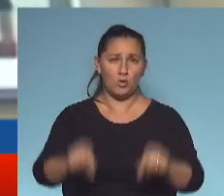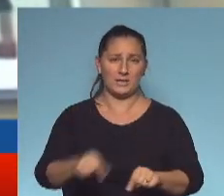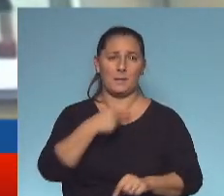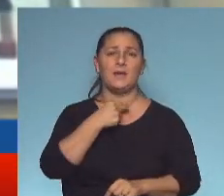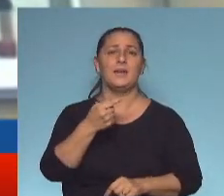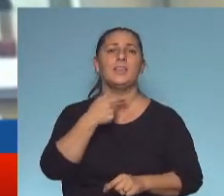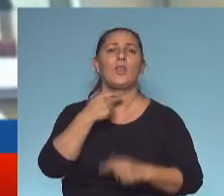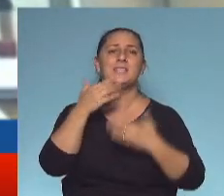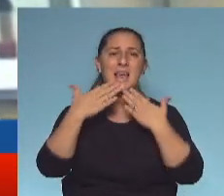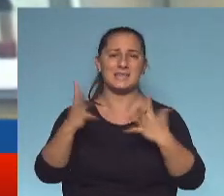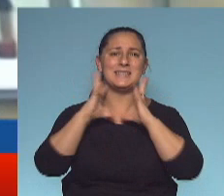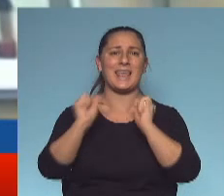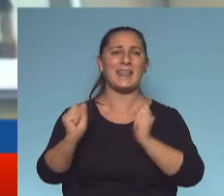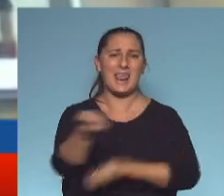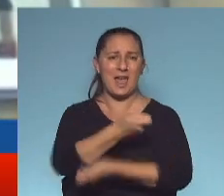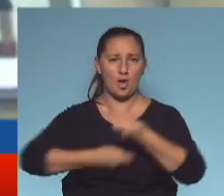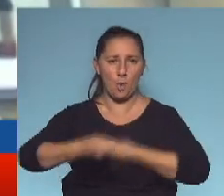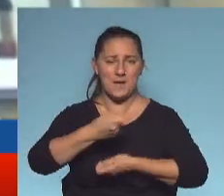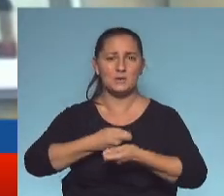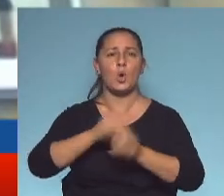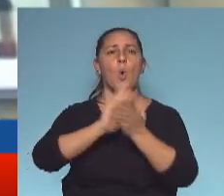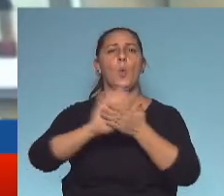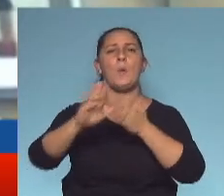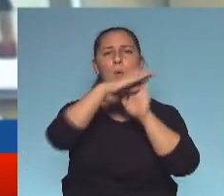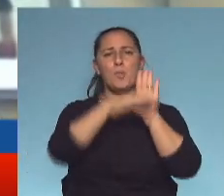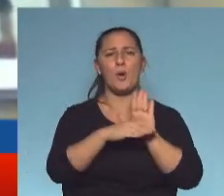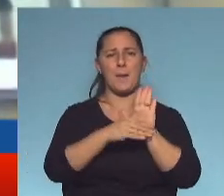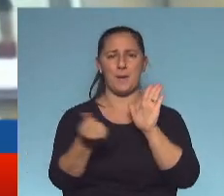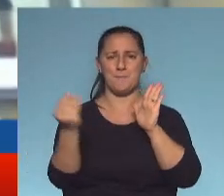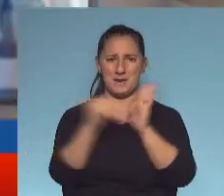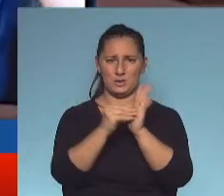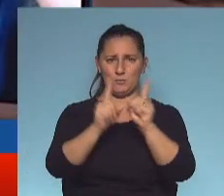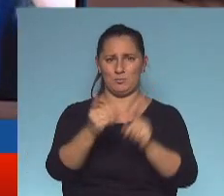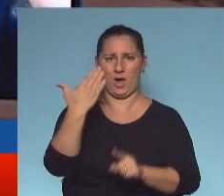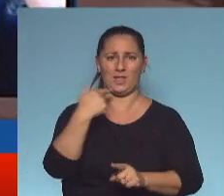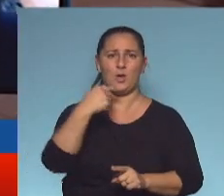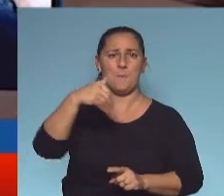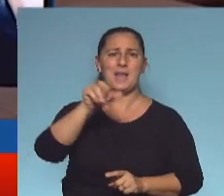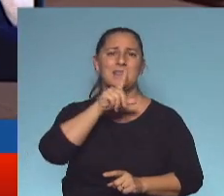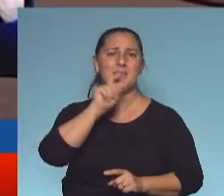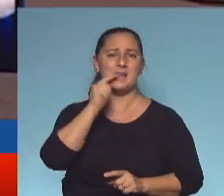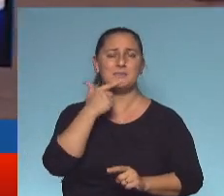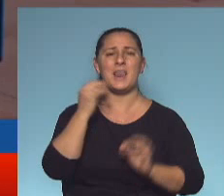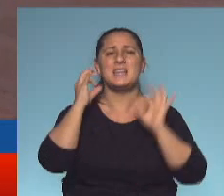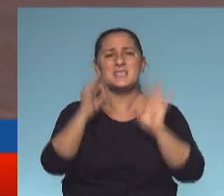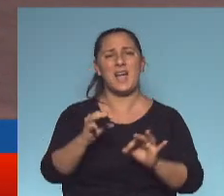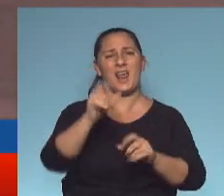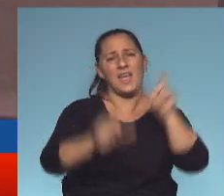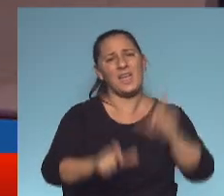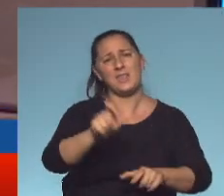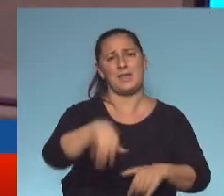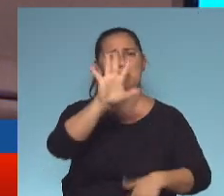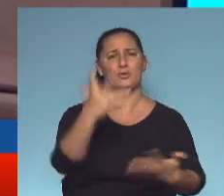Secretaría de Comercio, en un nuevo programa de precios, como decía Matías, para llegar a los sectores más